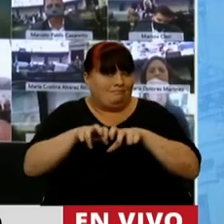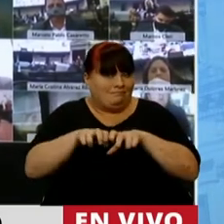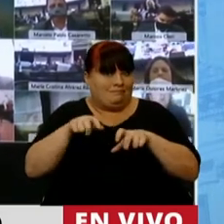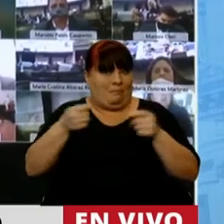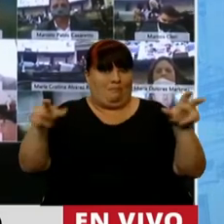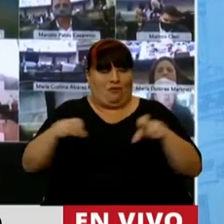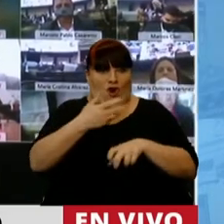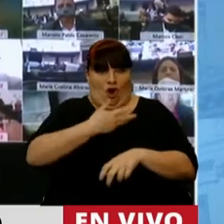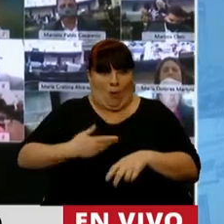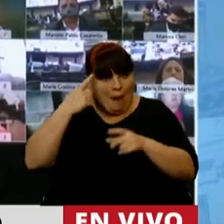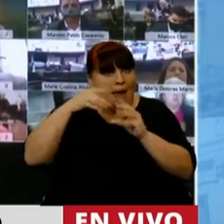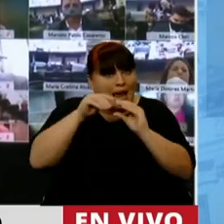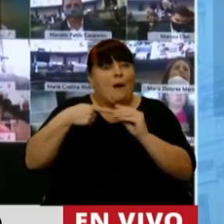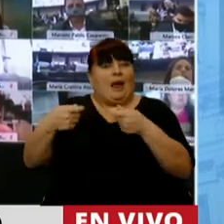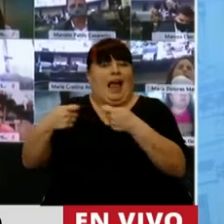sus arcas.